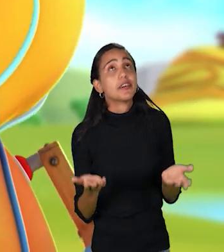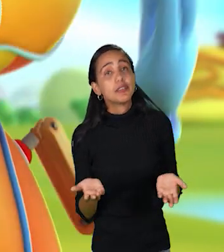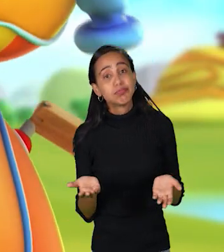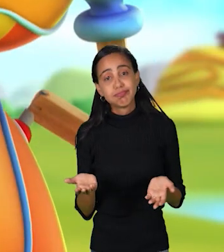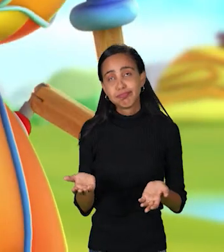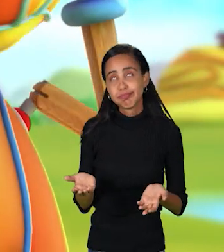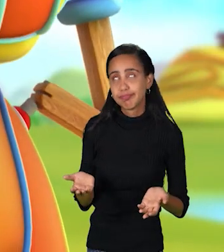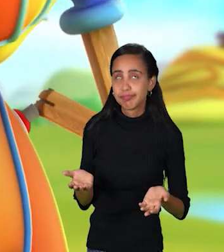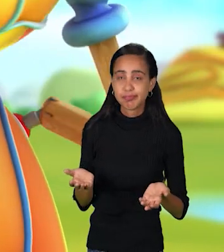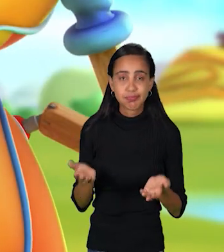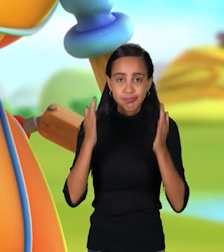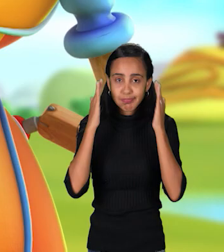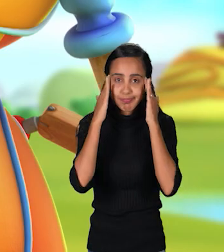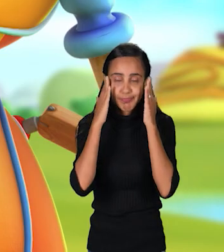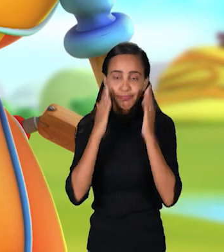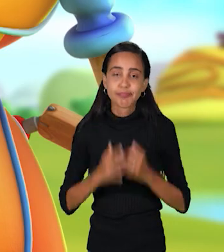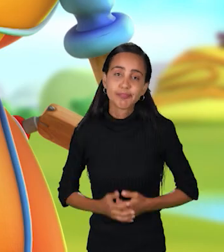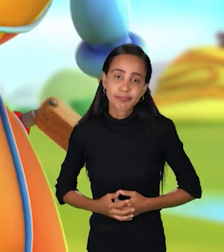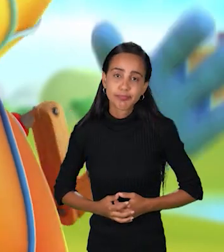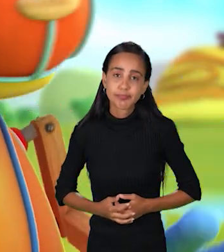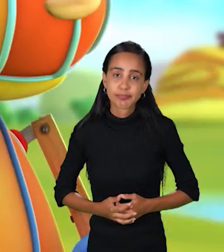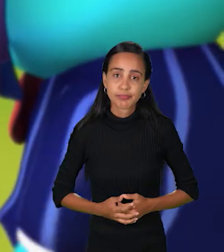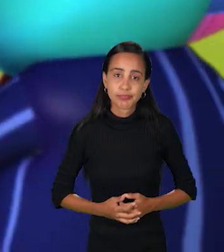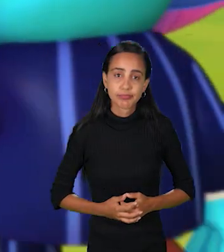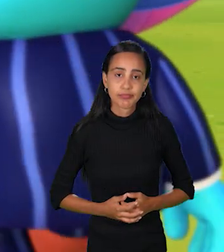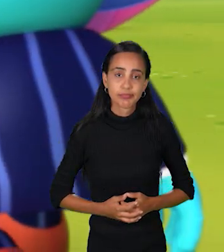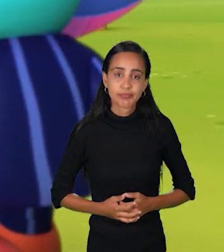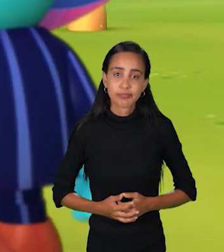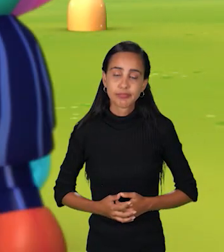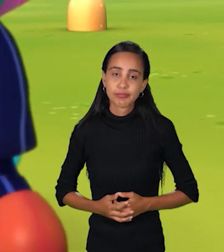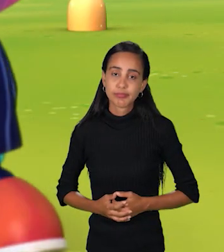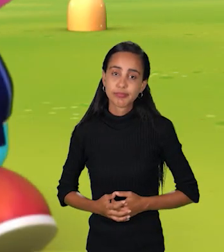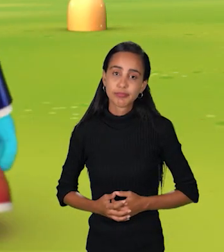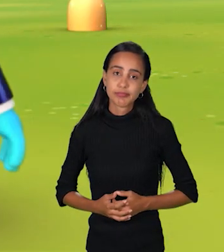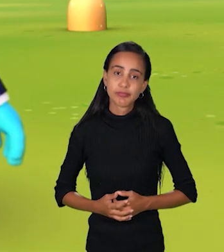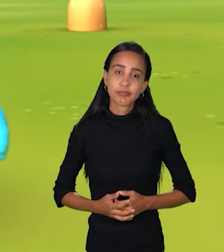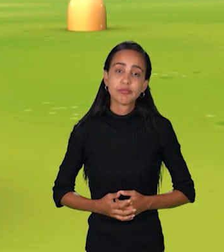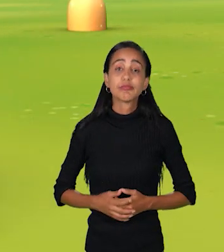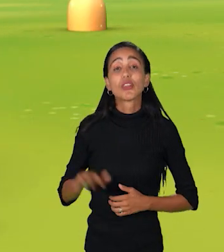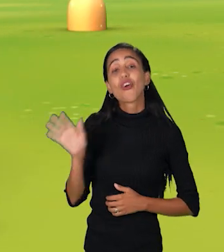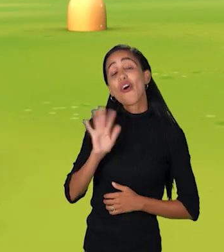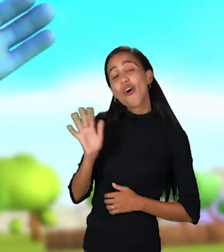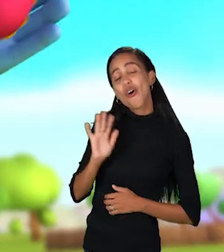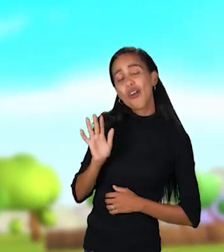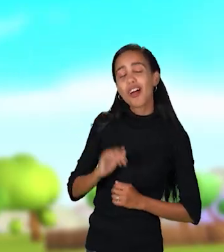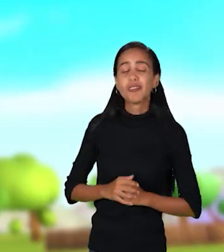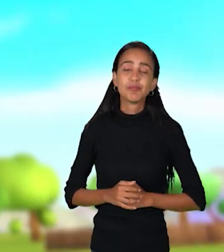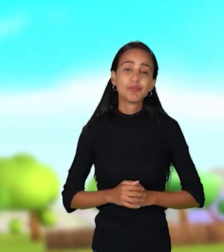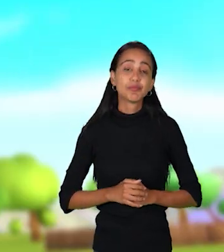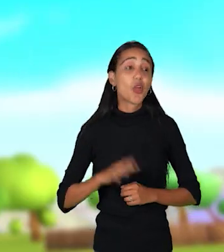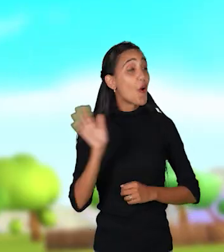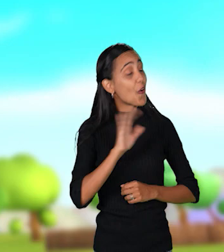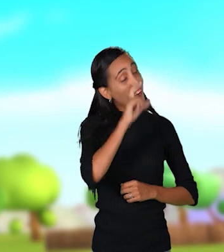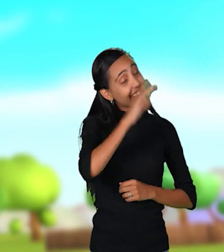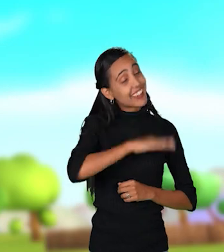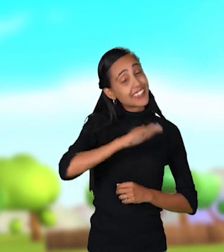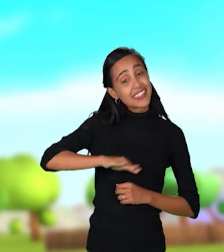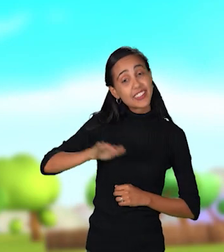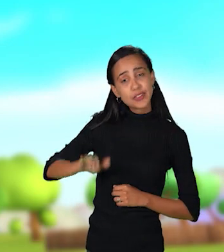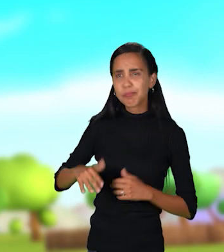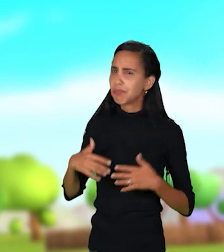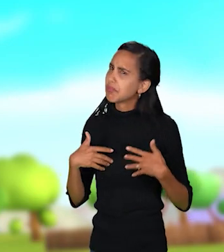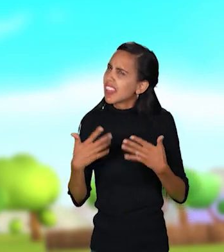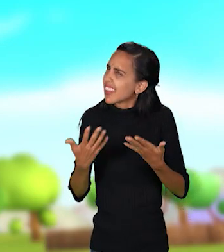Tutu se lleva las manos a la cabeza y llegan Fante y Nina. Hola, Fante. Hola, chicos. ¿Qué